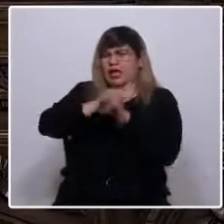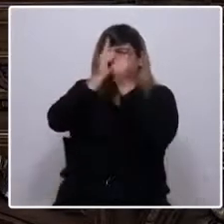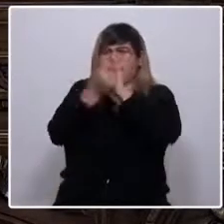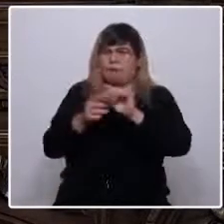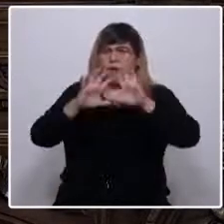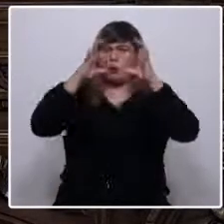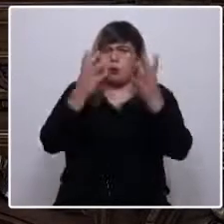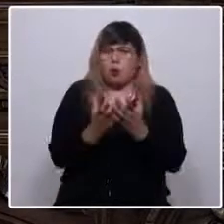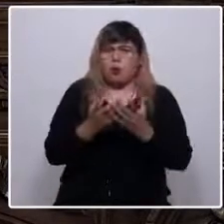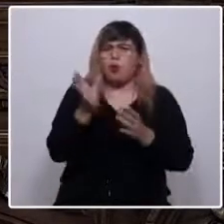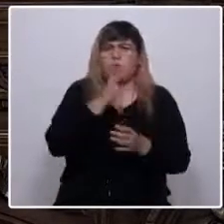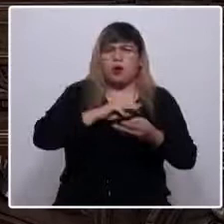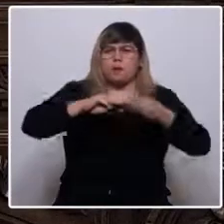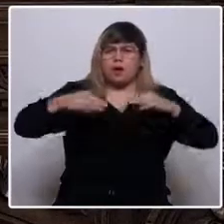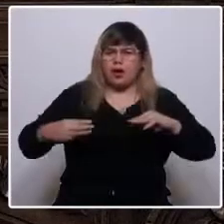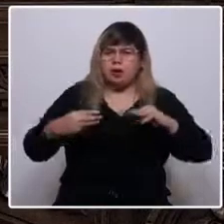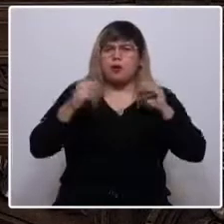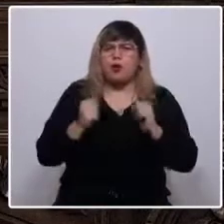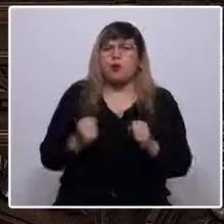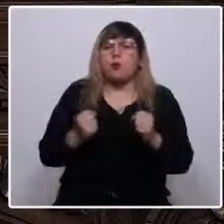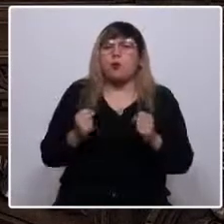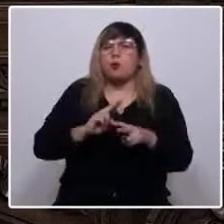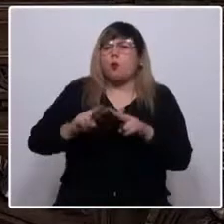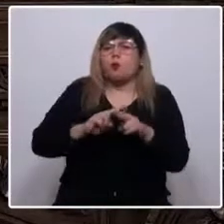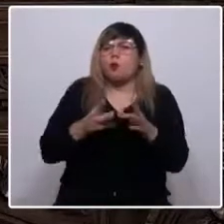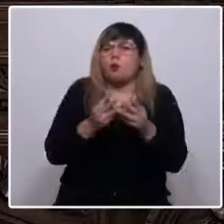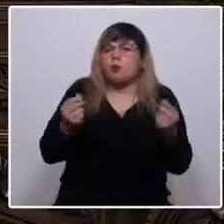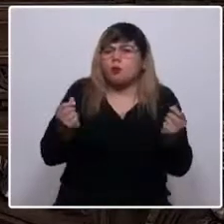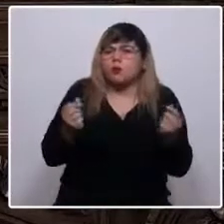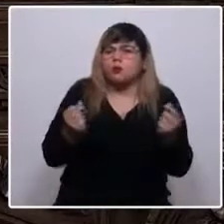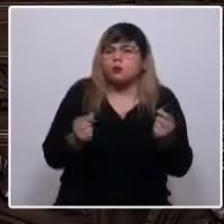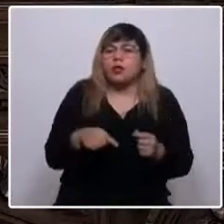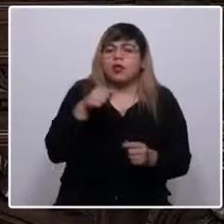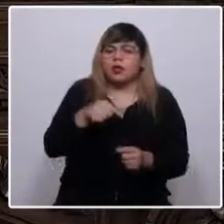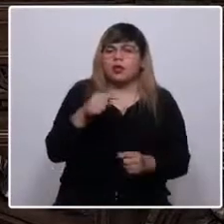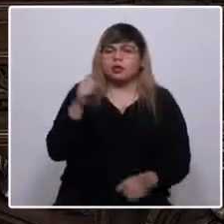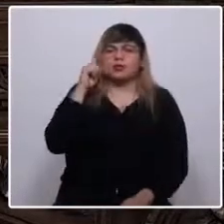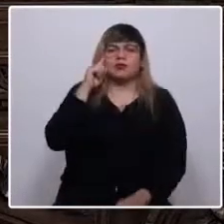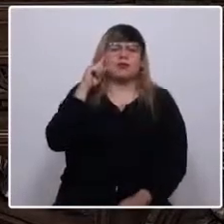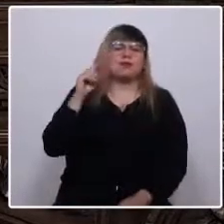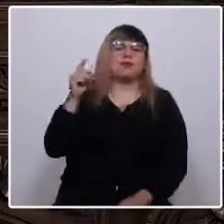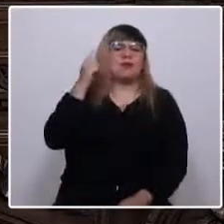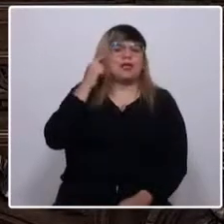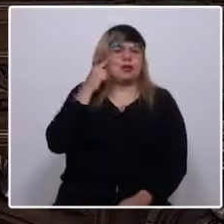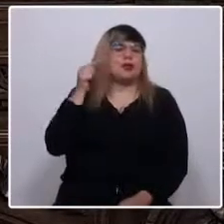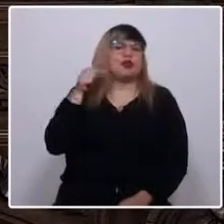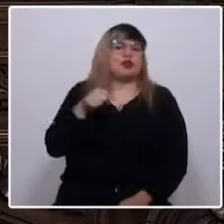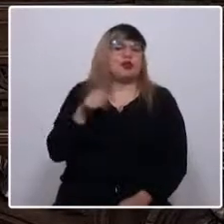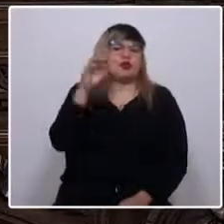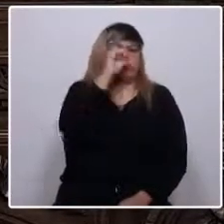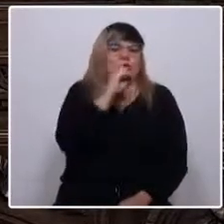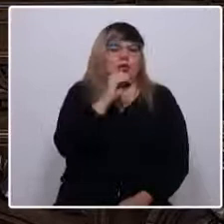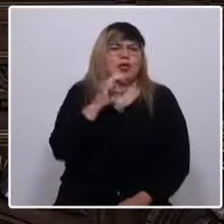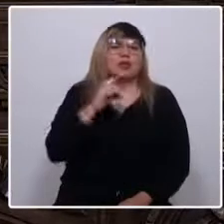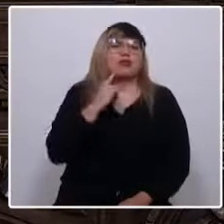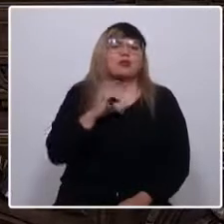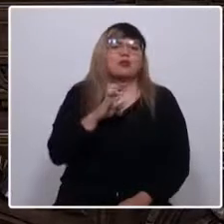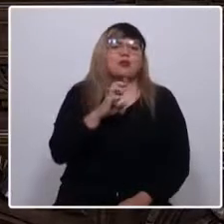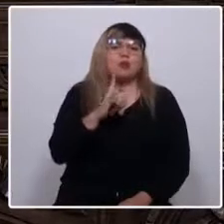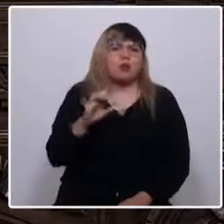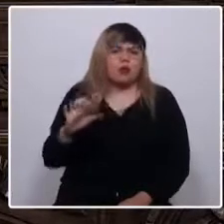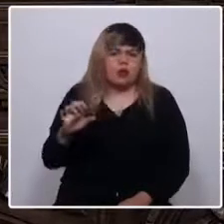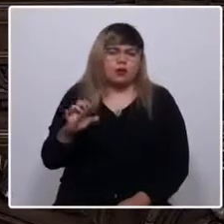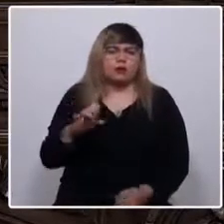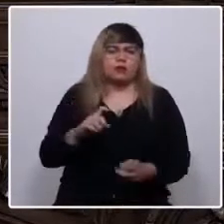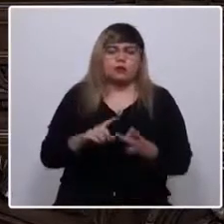mecanismos mediante los cuales podamos hacerlo desde esa postura del que les hablo y desde que él pues belloto sur